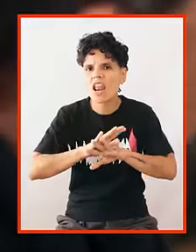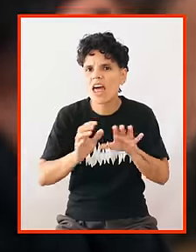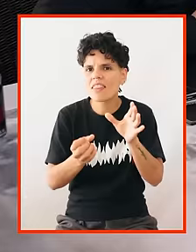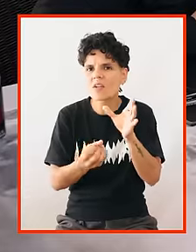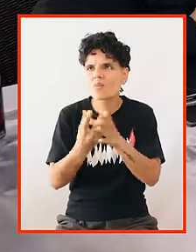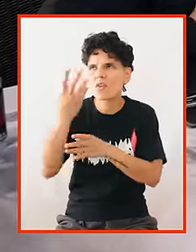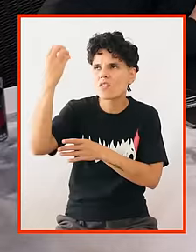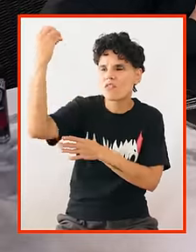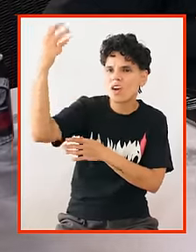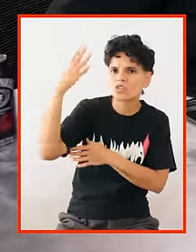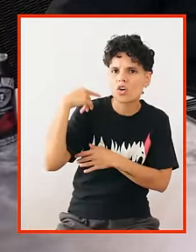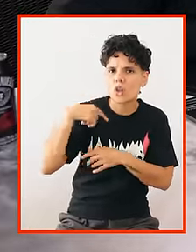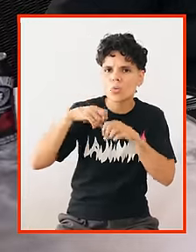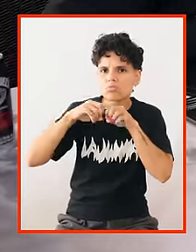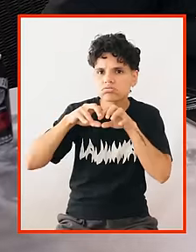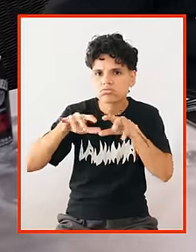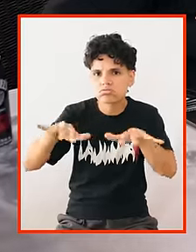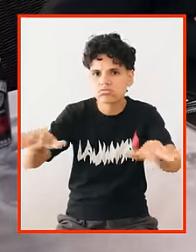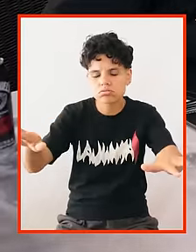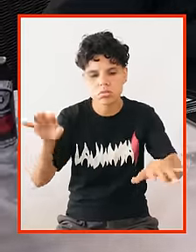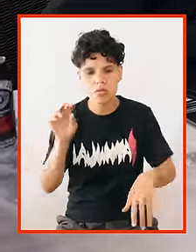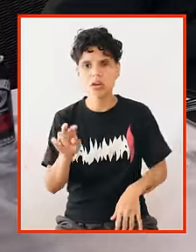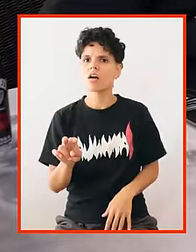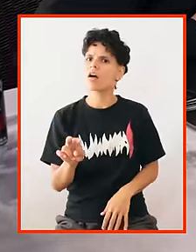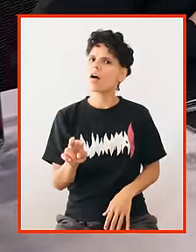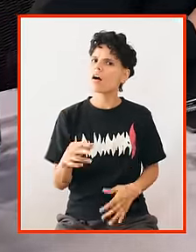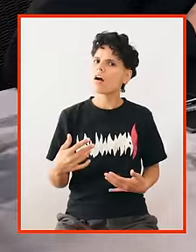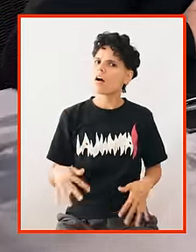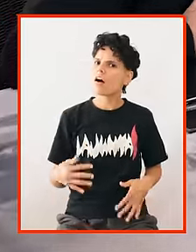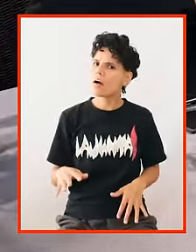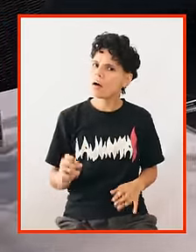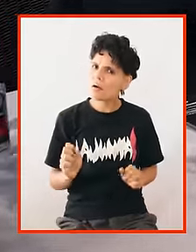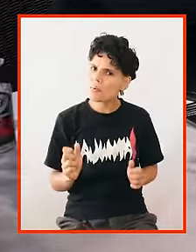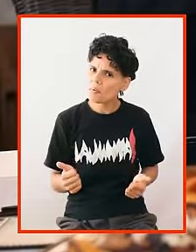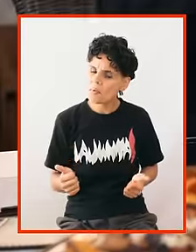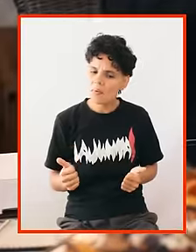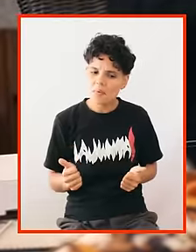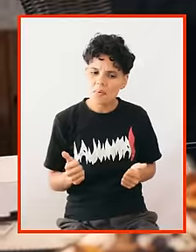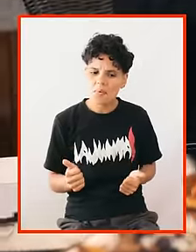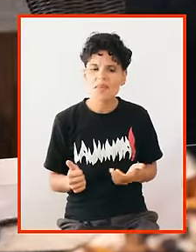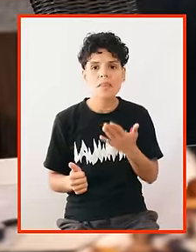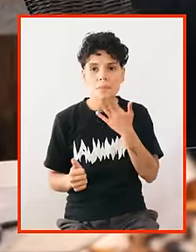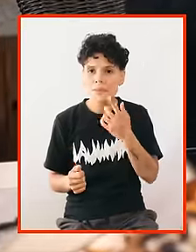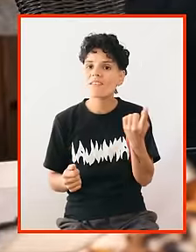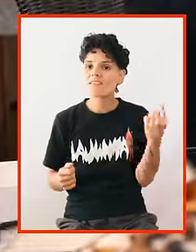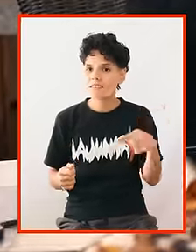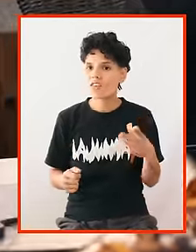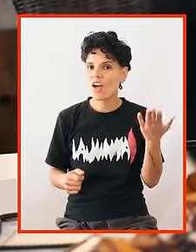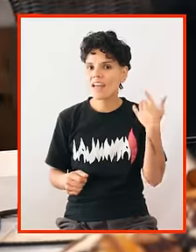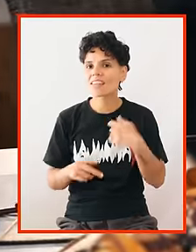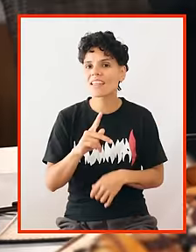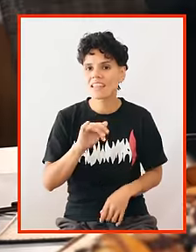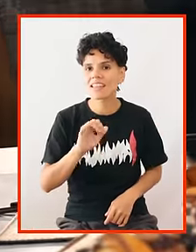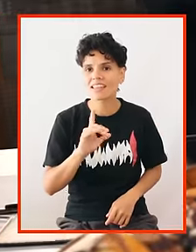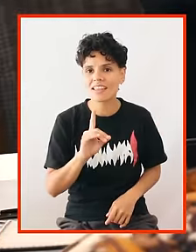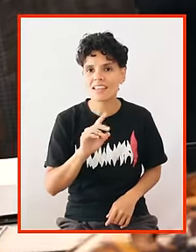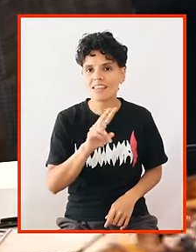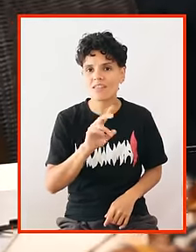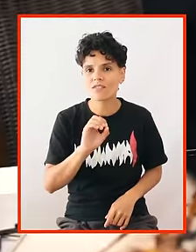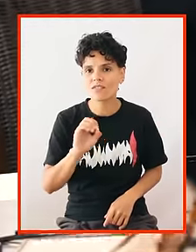mandaron el... Se hizo viral. Sí, y como fue como, oh, mira qué bueno y... Sí. Tú en la junta se... ¿Ah, sí? Capítulo